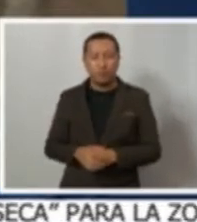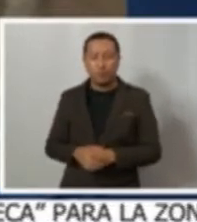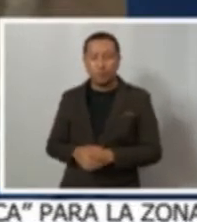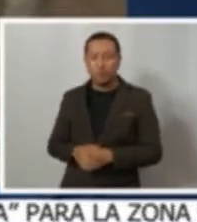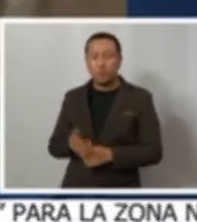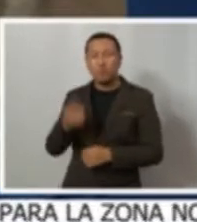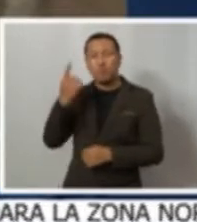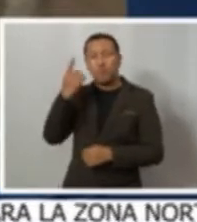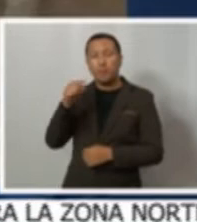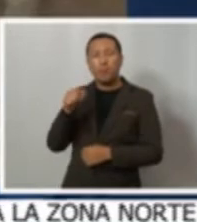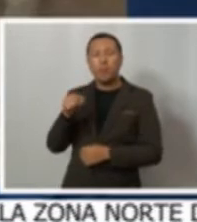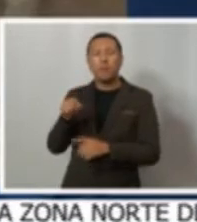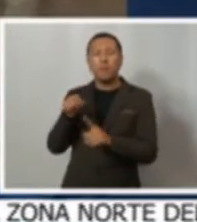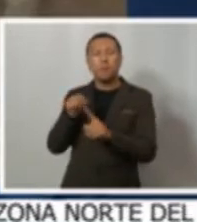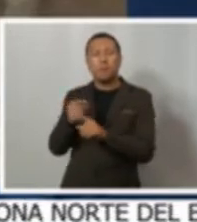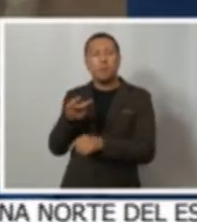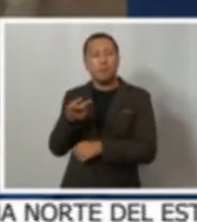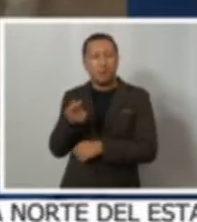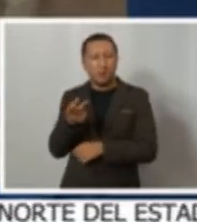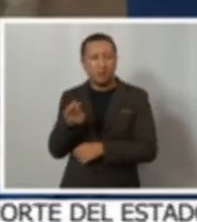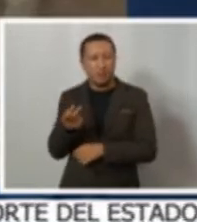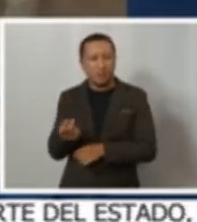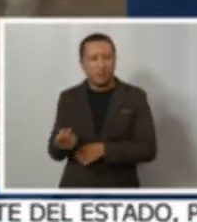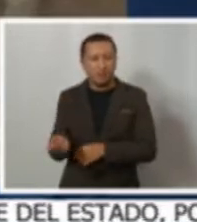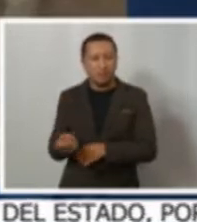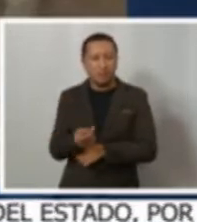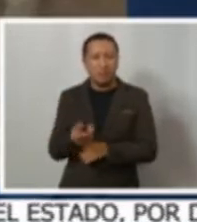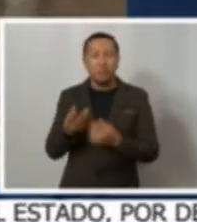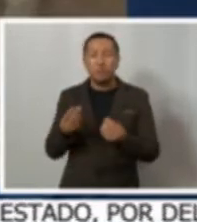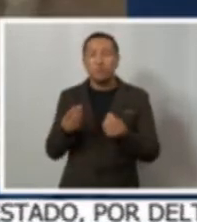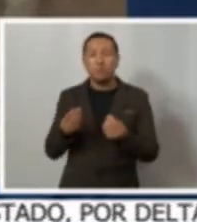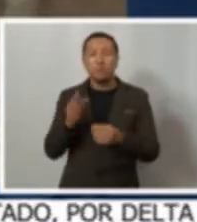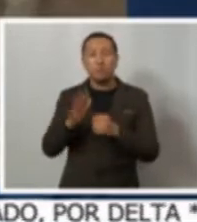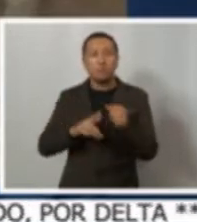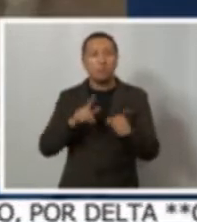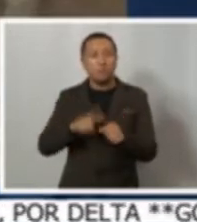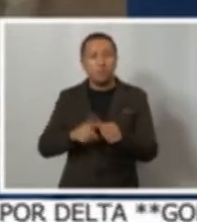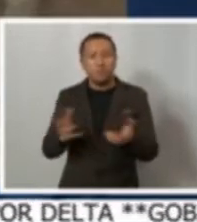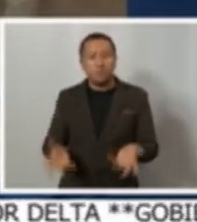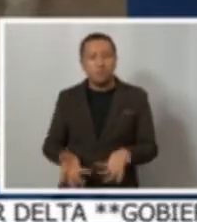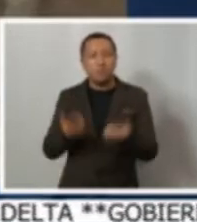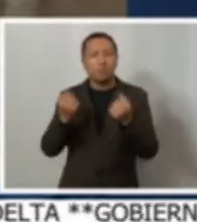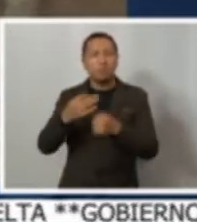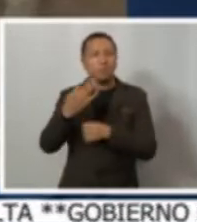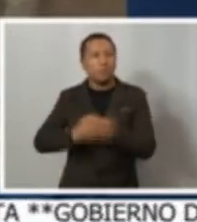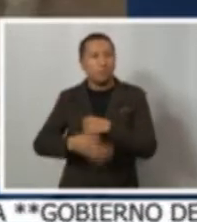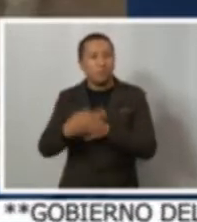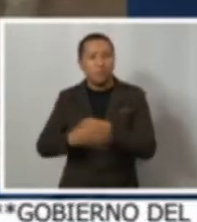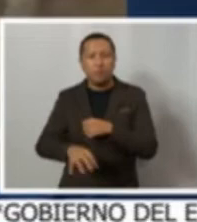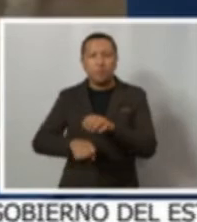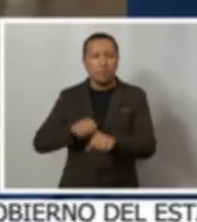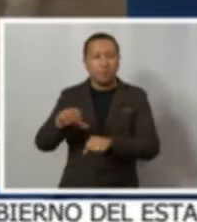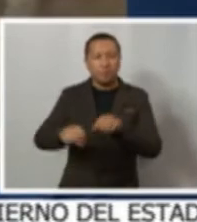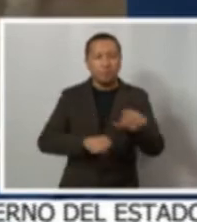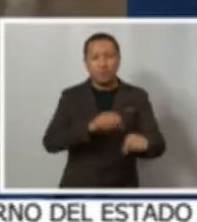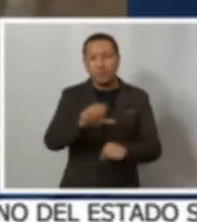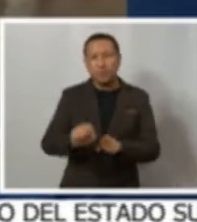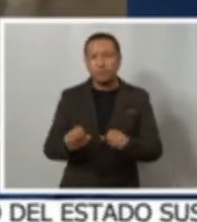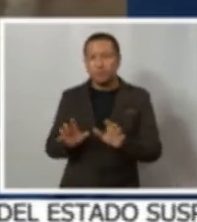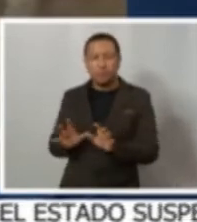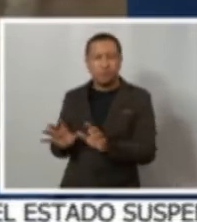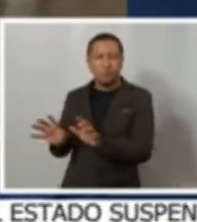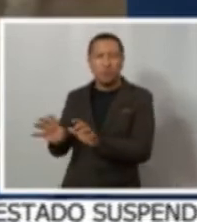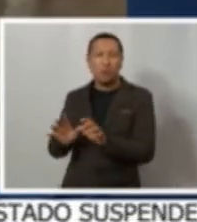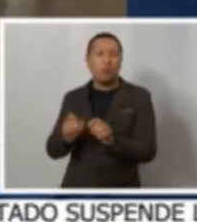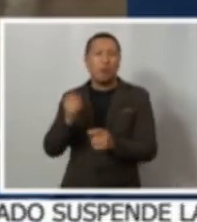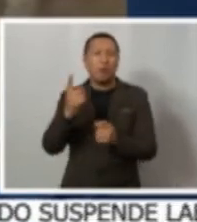perritos. Sí, pues varios fueron rescatados temporalmente, momentáneamente, y que son perritos que habitualmente